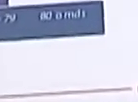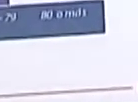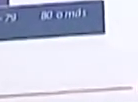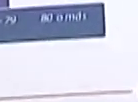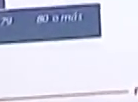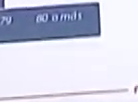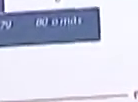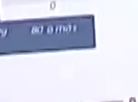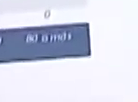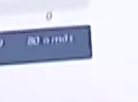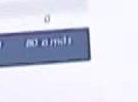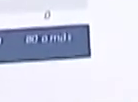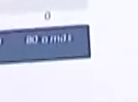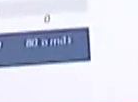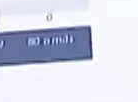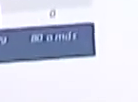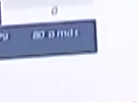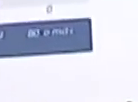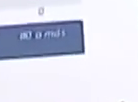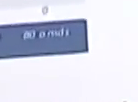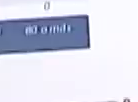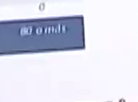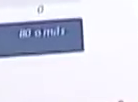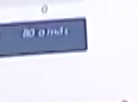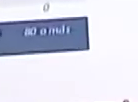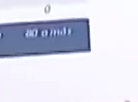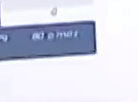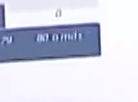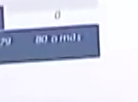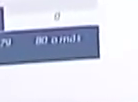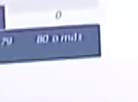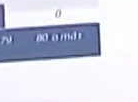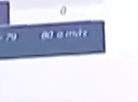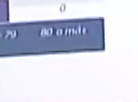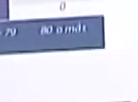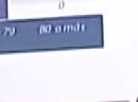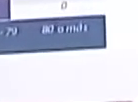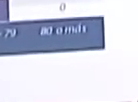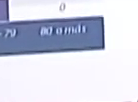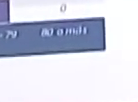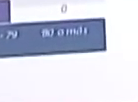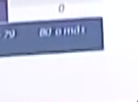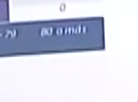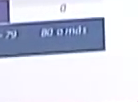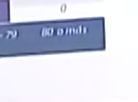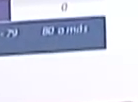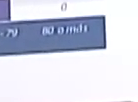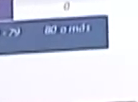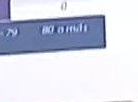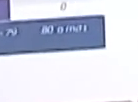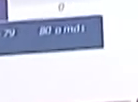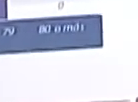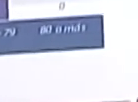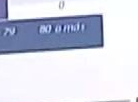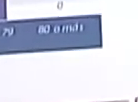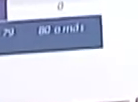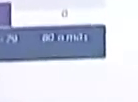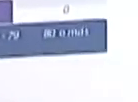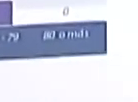casos de 30 a 39, lo cual rompe el patrón mundial. El patrón mundial son fundamentalmente